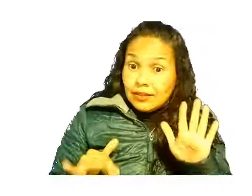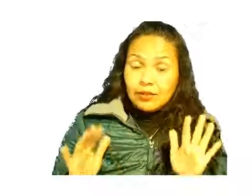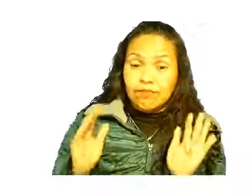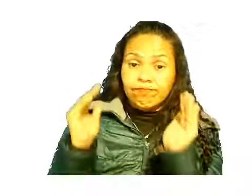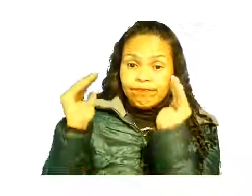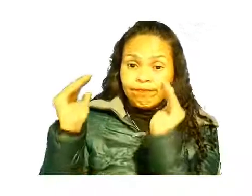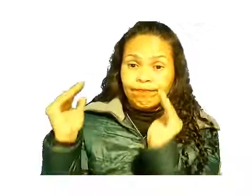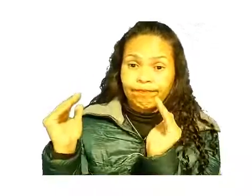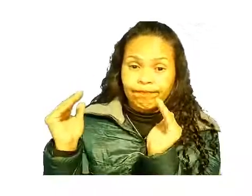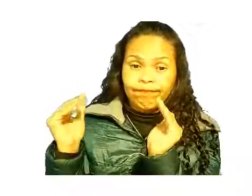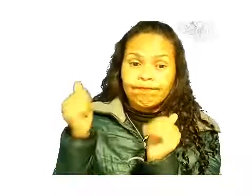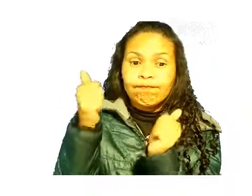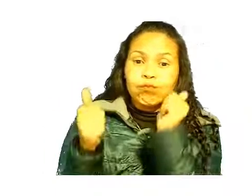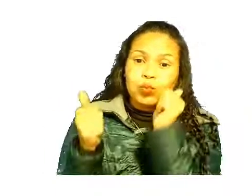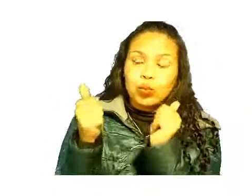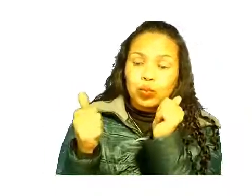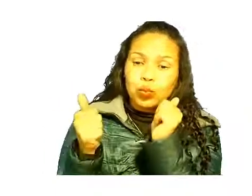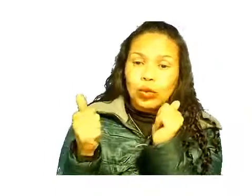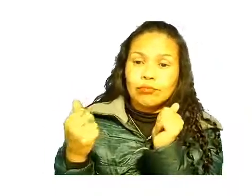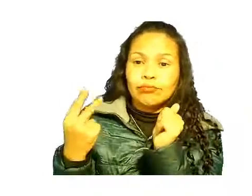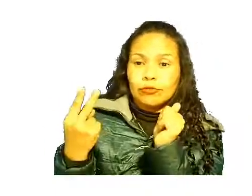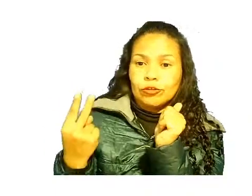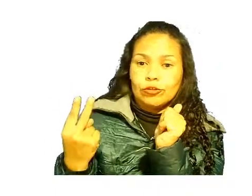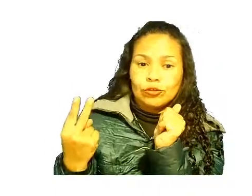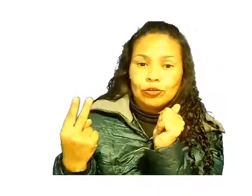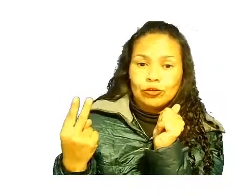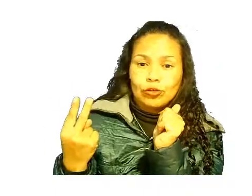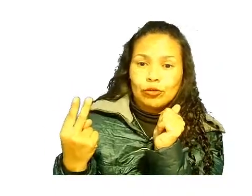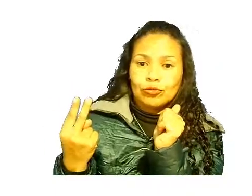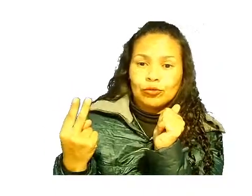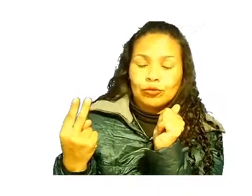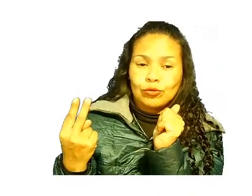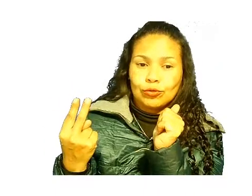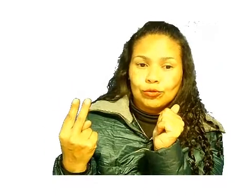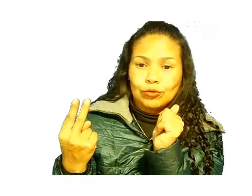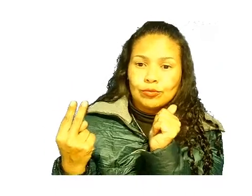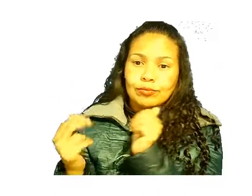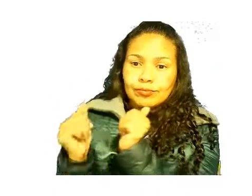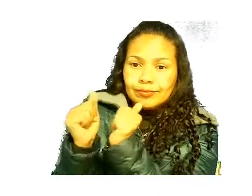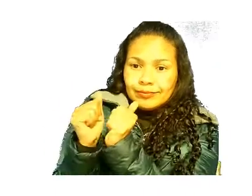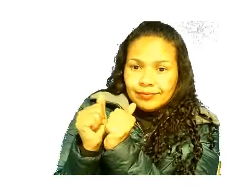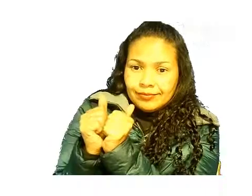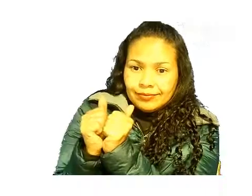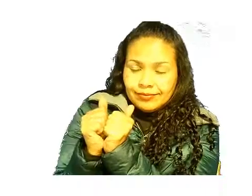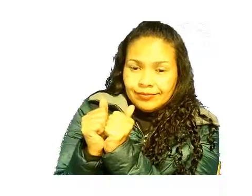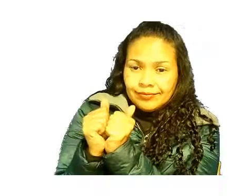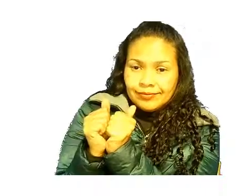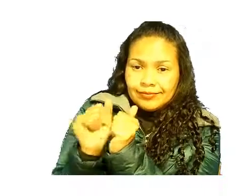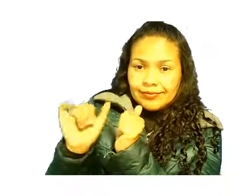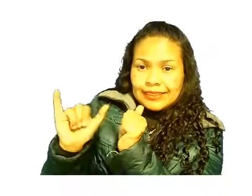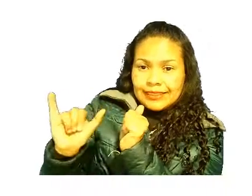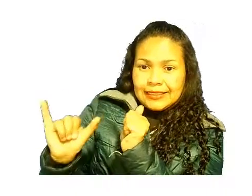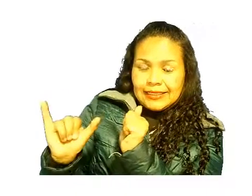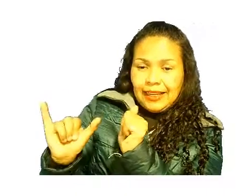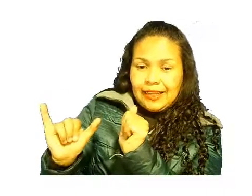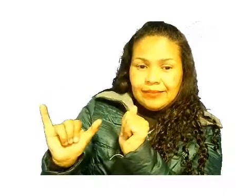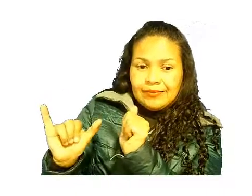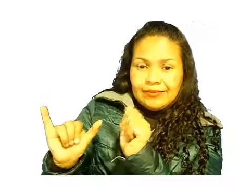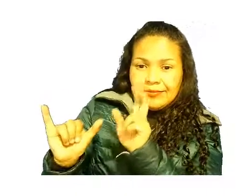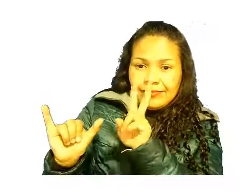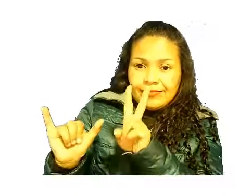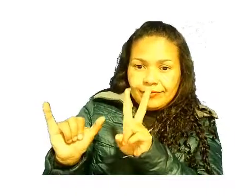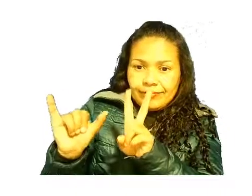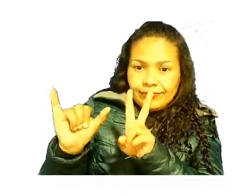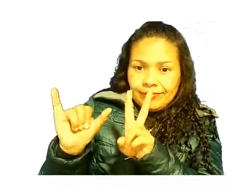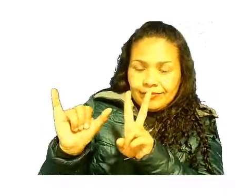el 5 como factor común, entonces el 2 es el término que quedaría dentro del paréntesis, acompañado de la